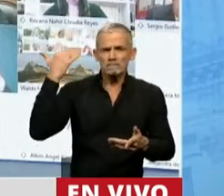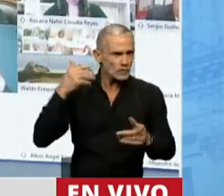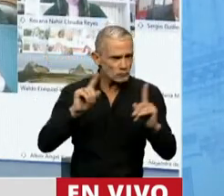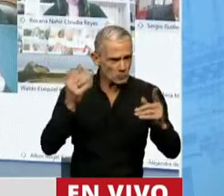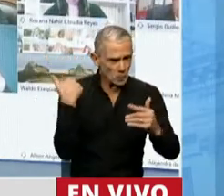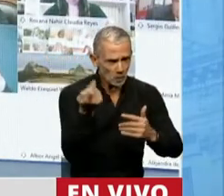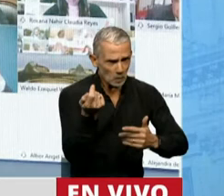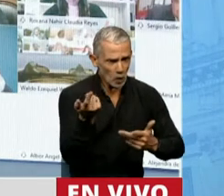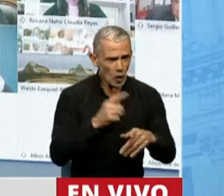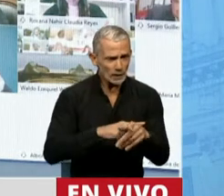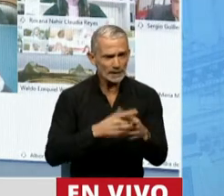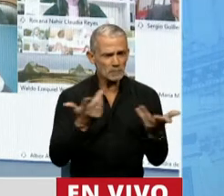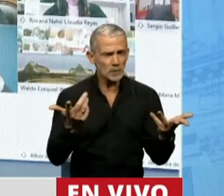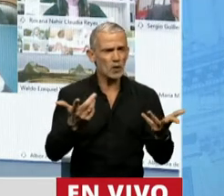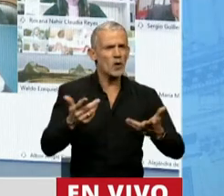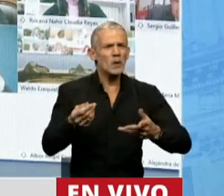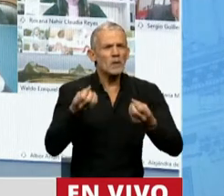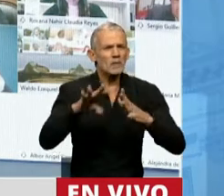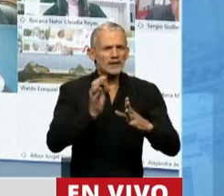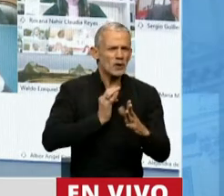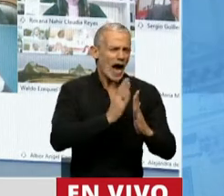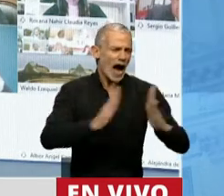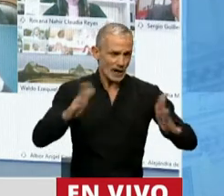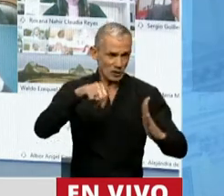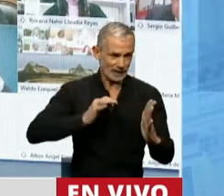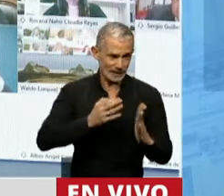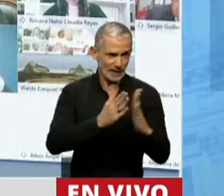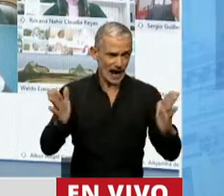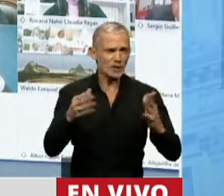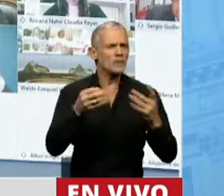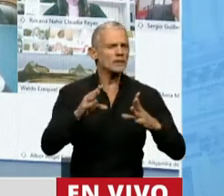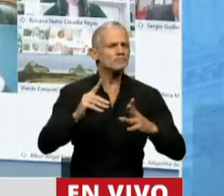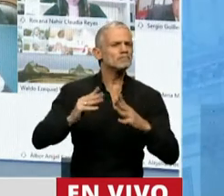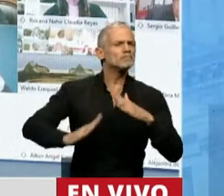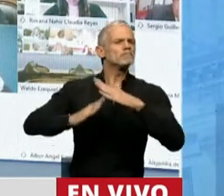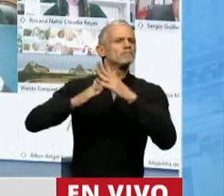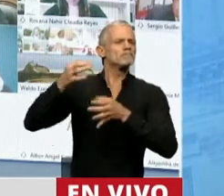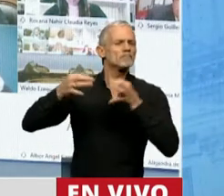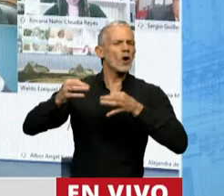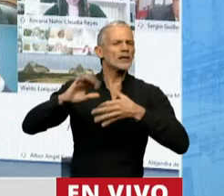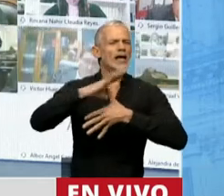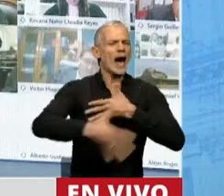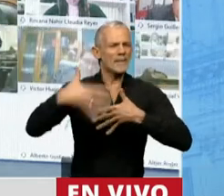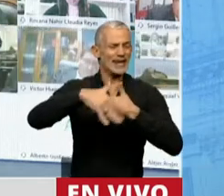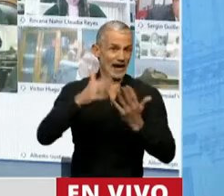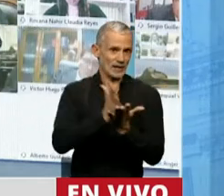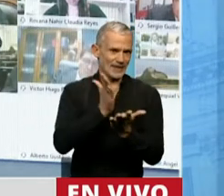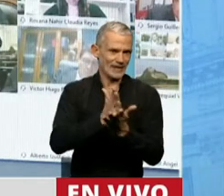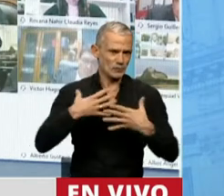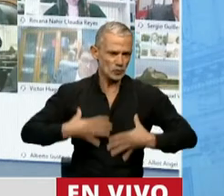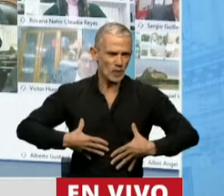tiempo, a principio de año, de este año, la Corte Interamericana de Derechos Humanos